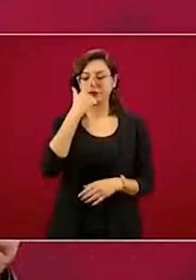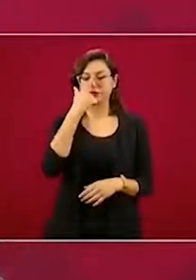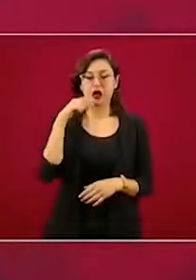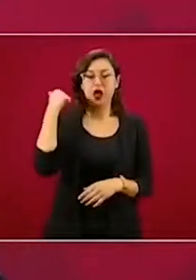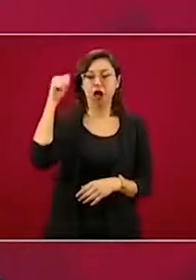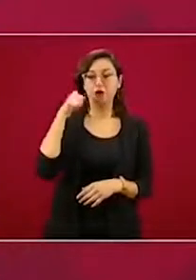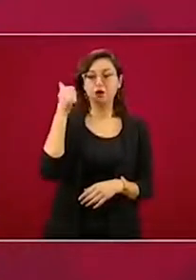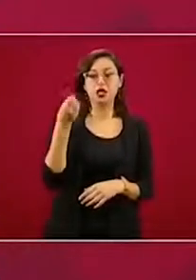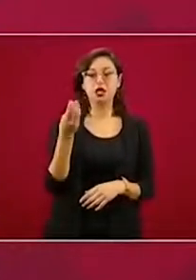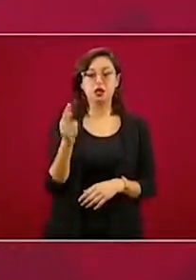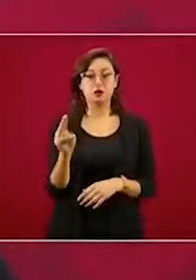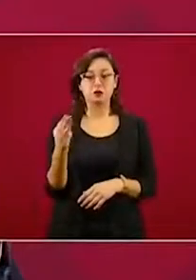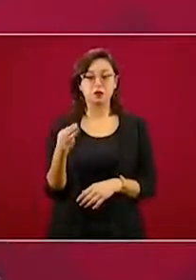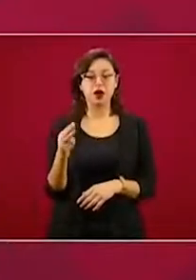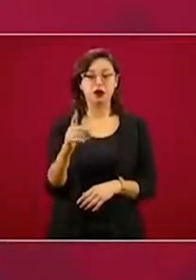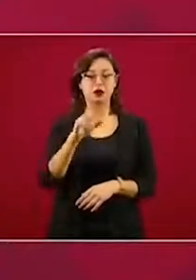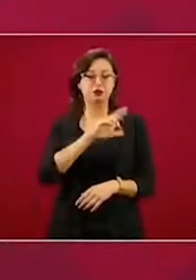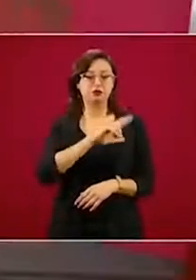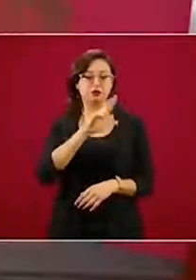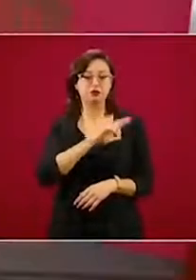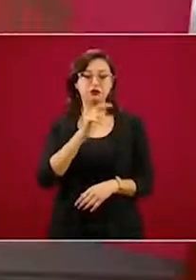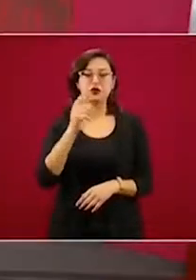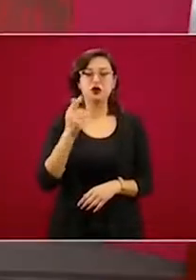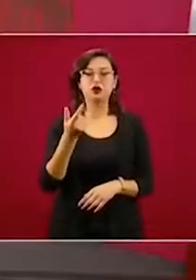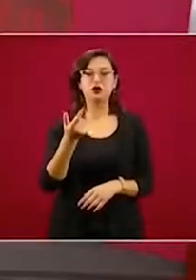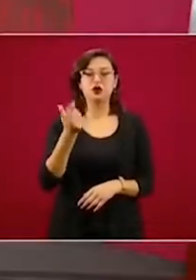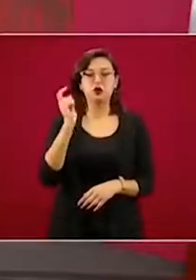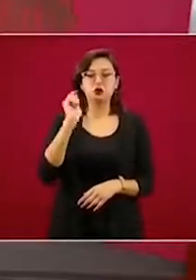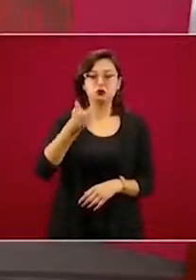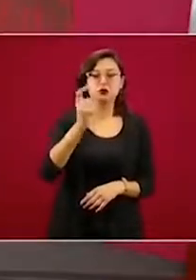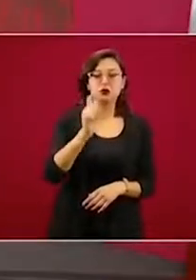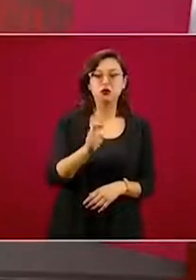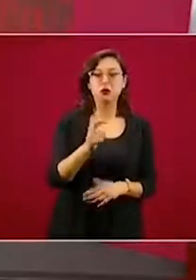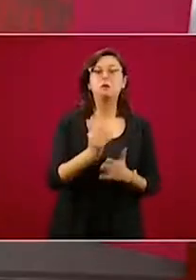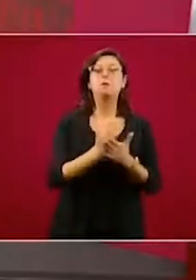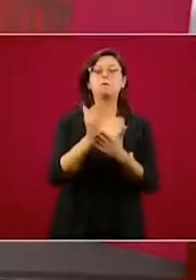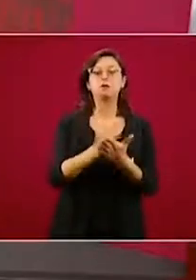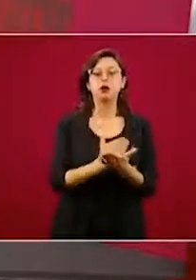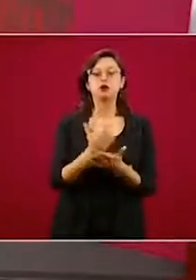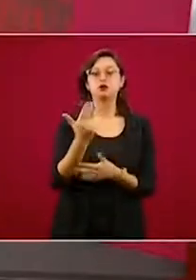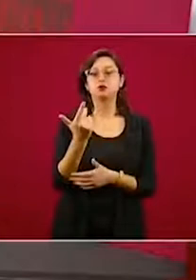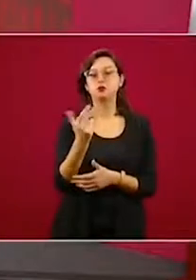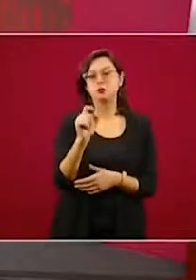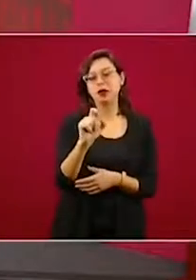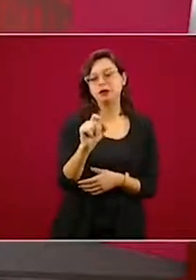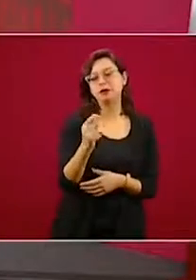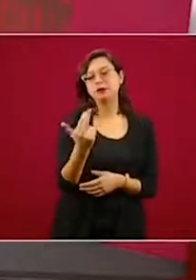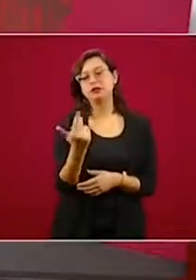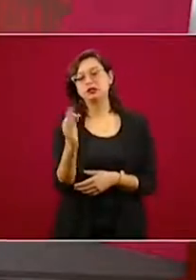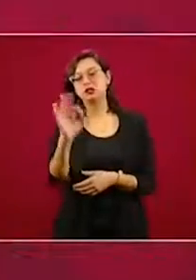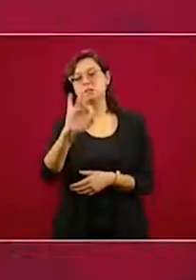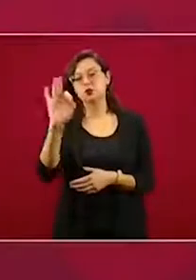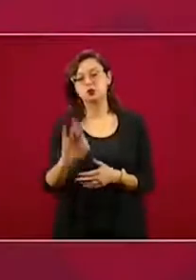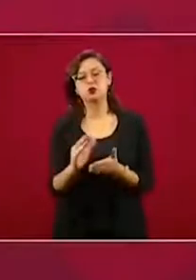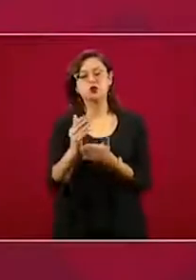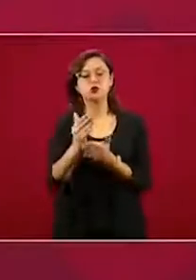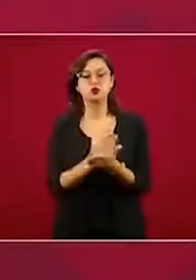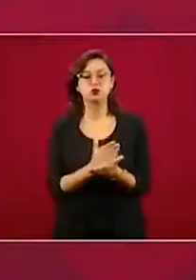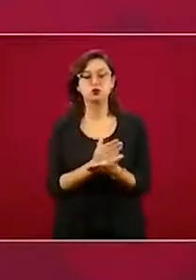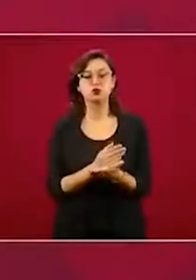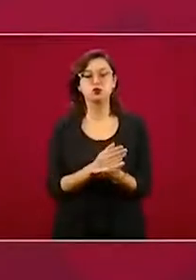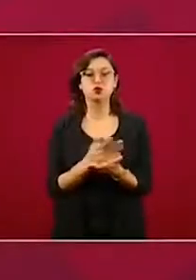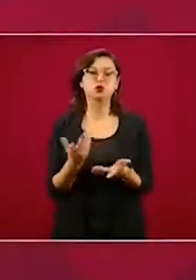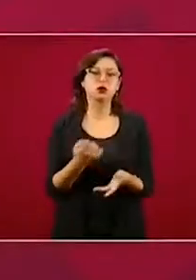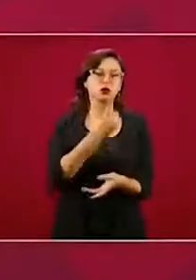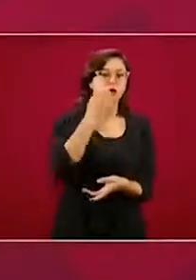abril y mayo recibieron quitas hasta del 20, 25 por ciento, esto puesto de acuerdo papás